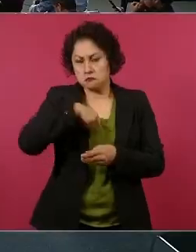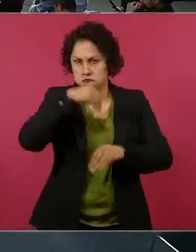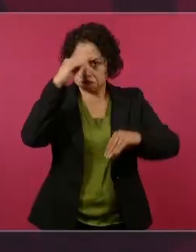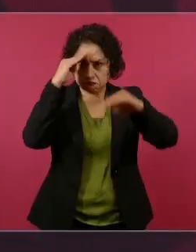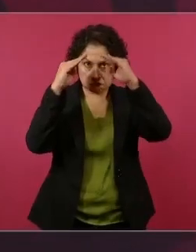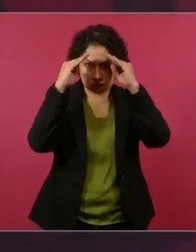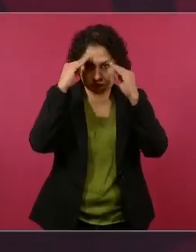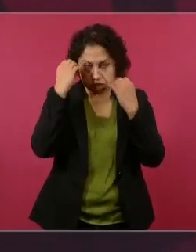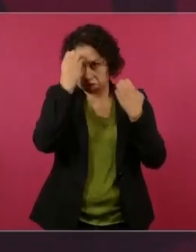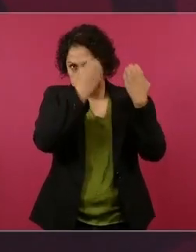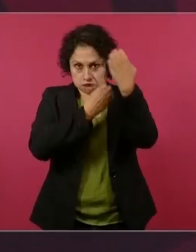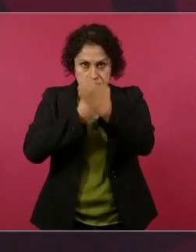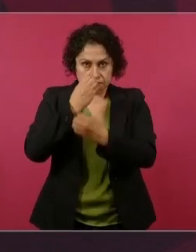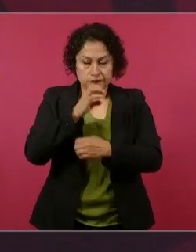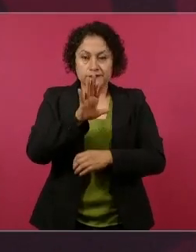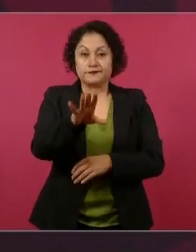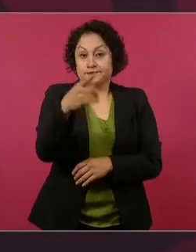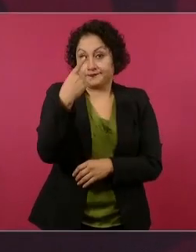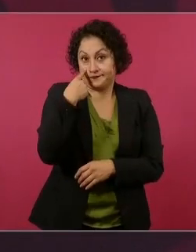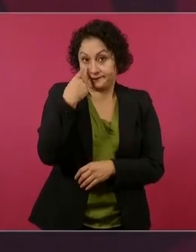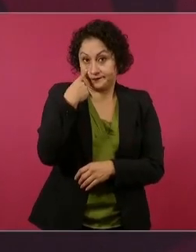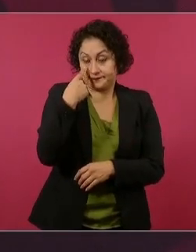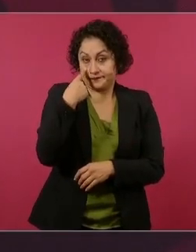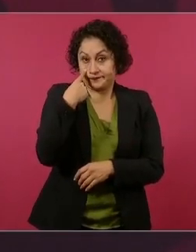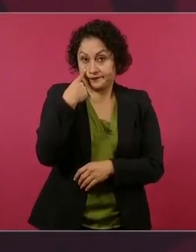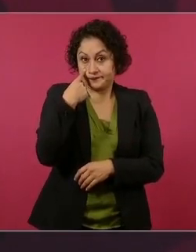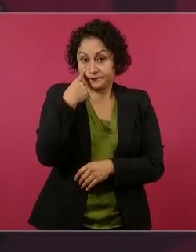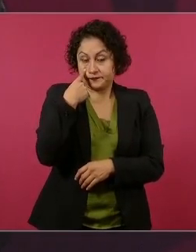Si hay justicia, digo,